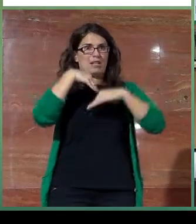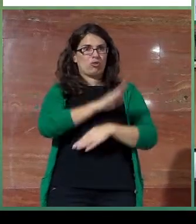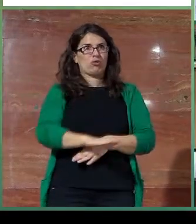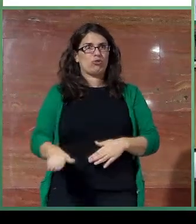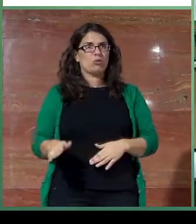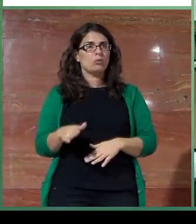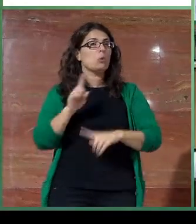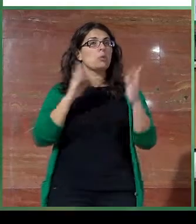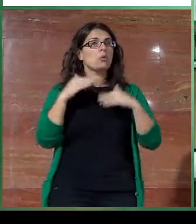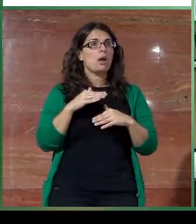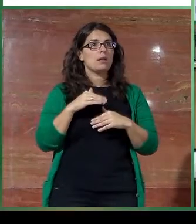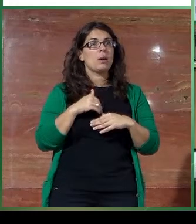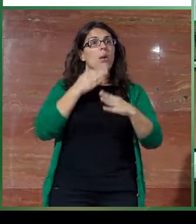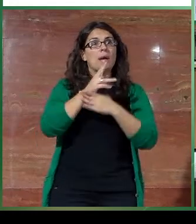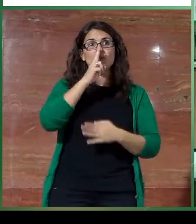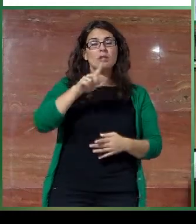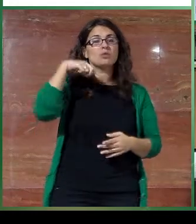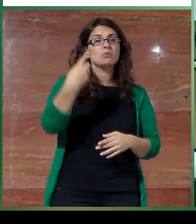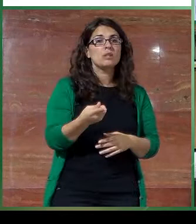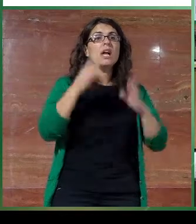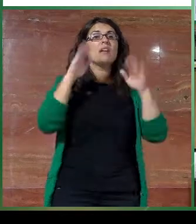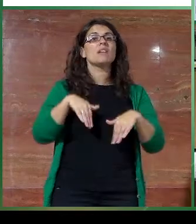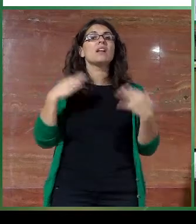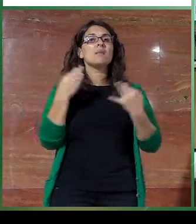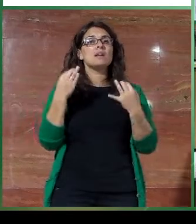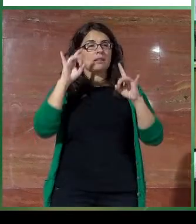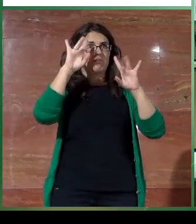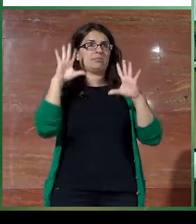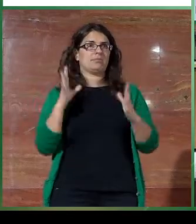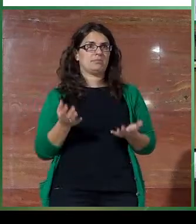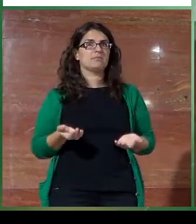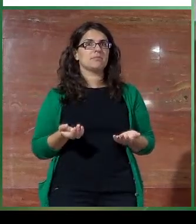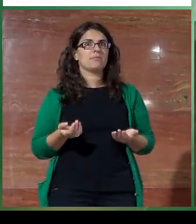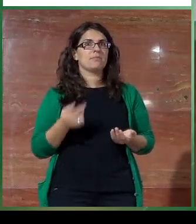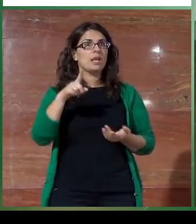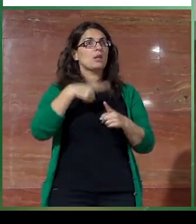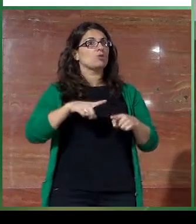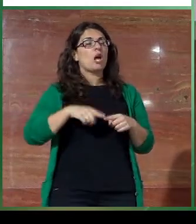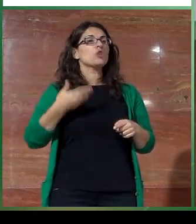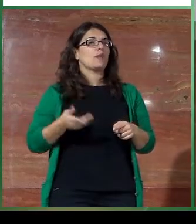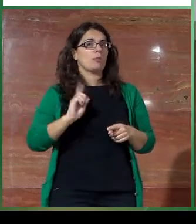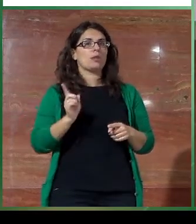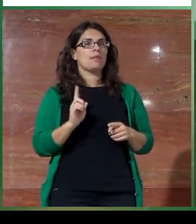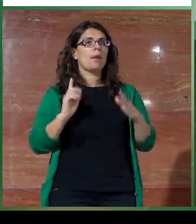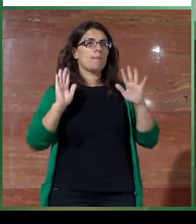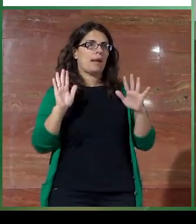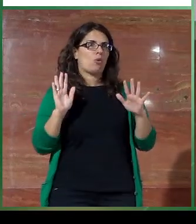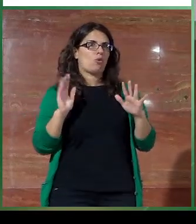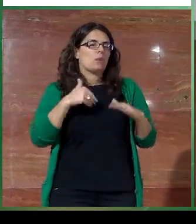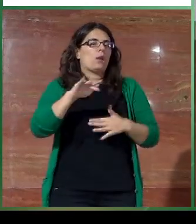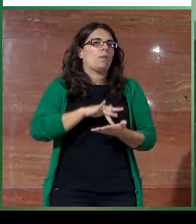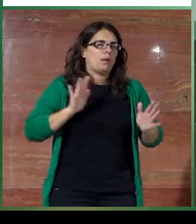después lo que te encuentras es lo que te encuentras. Eso es una cosa que no se le da importancia, pero bueno, algún día a lo mejor.